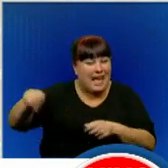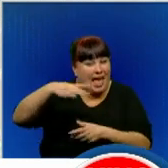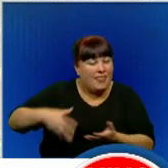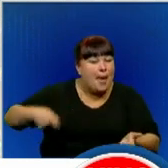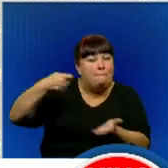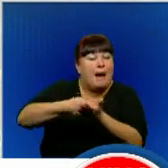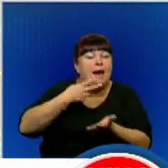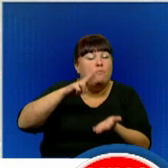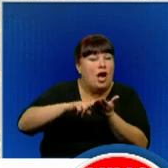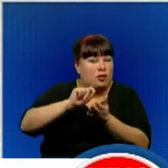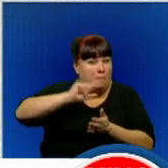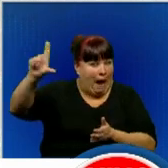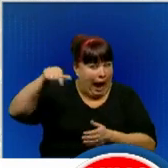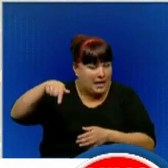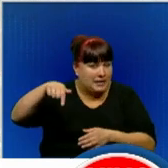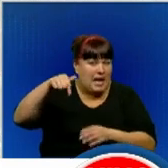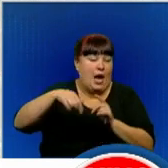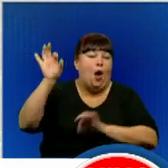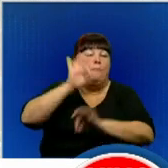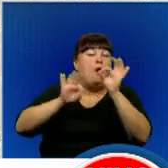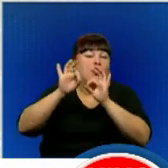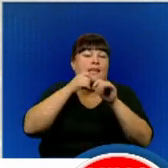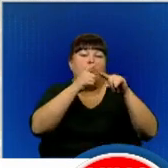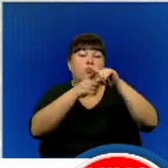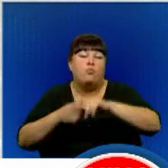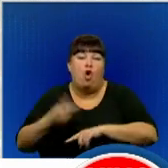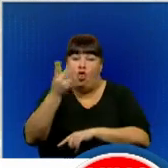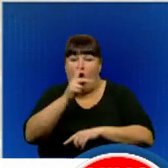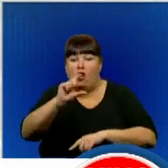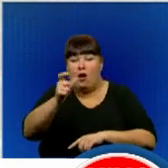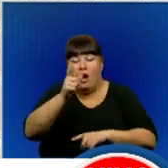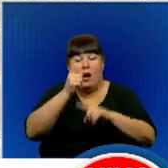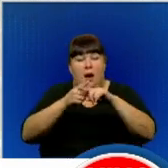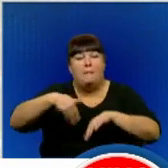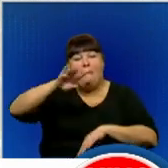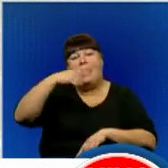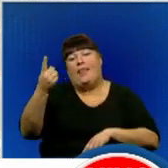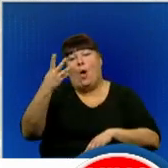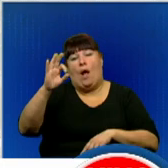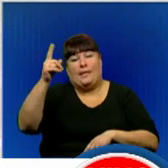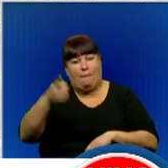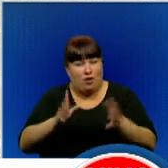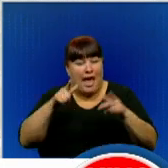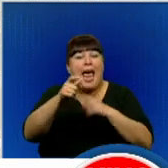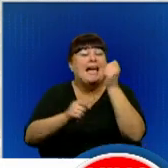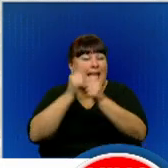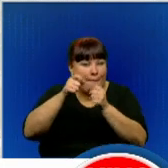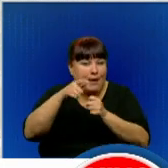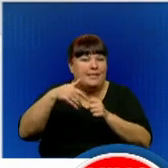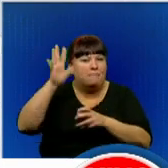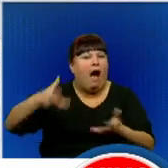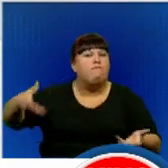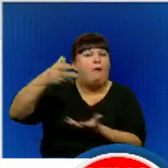impuestos superior que van a llegar al igual en la suma en las alícuotas superior y cercana al 40% de esas empresas son las que más